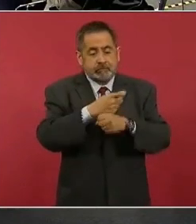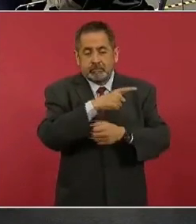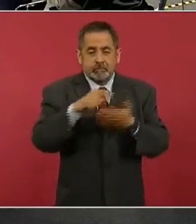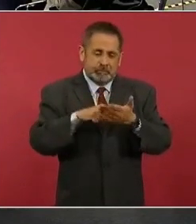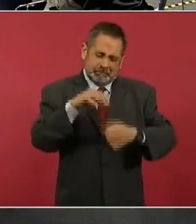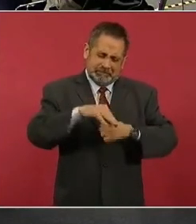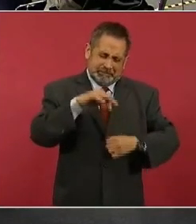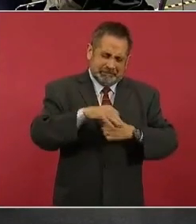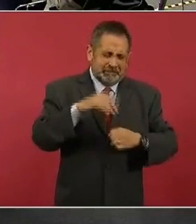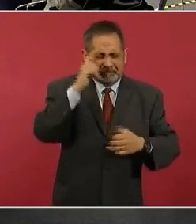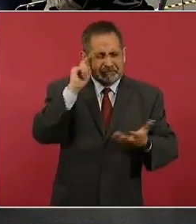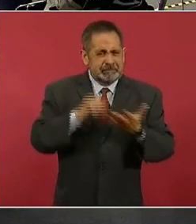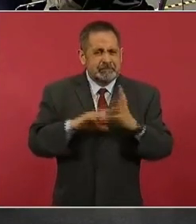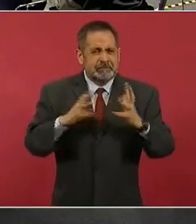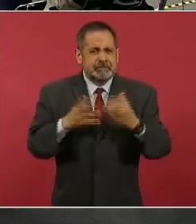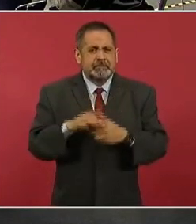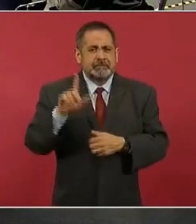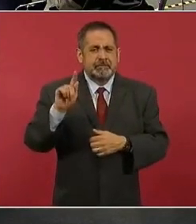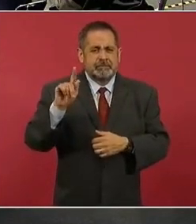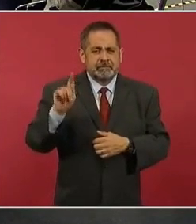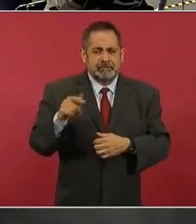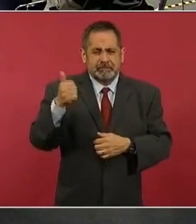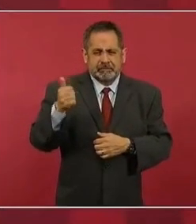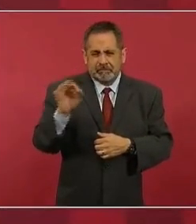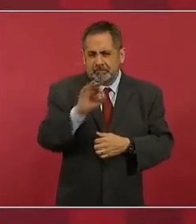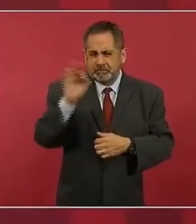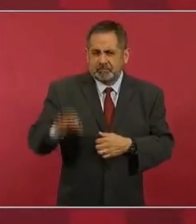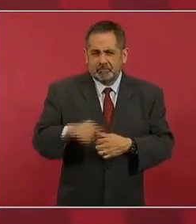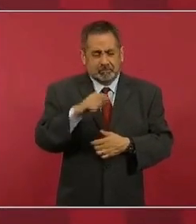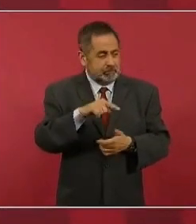Creo que 76% de los votos.